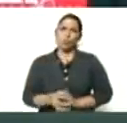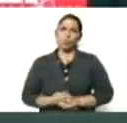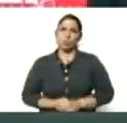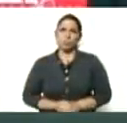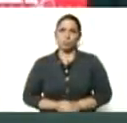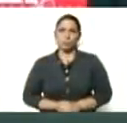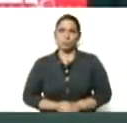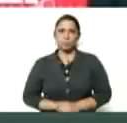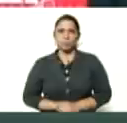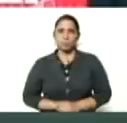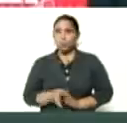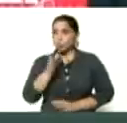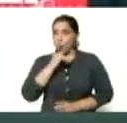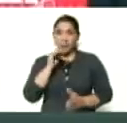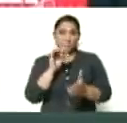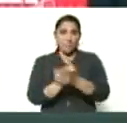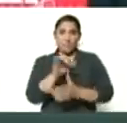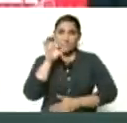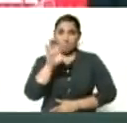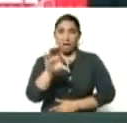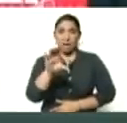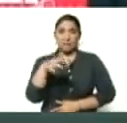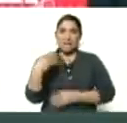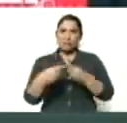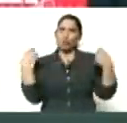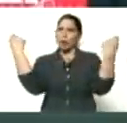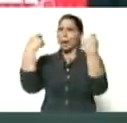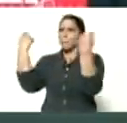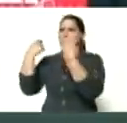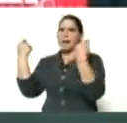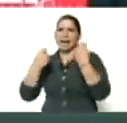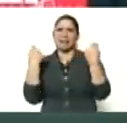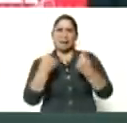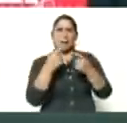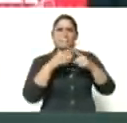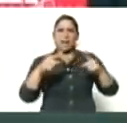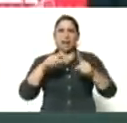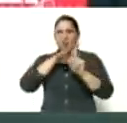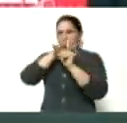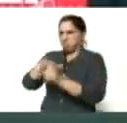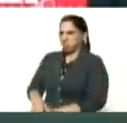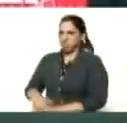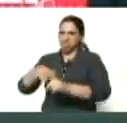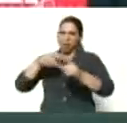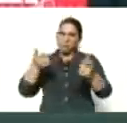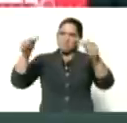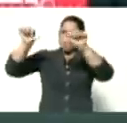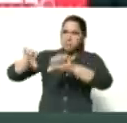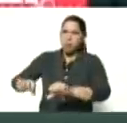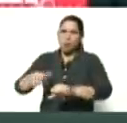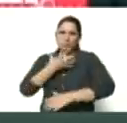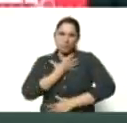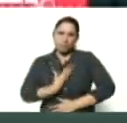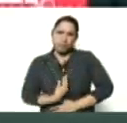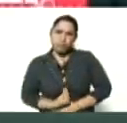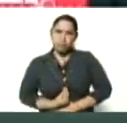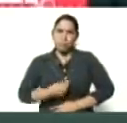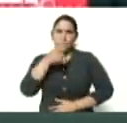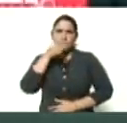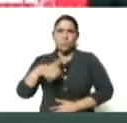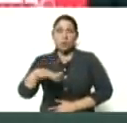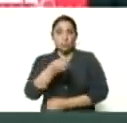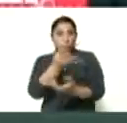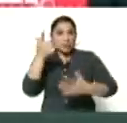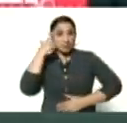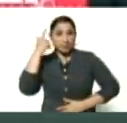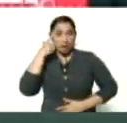Y el enemigo de la patria hizo una campaña para desmoralizar, desgarrar, deprimir al pueblo. Y ustedes